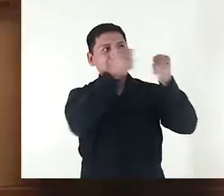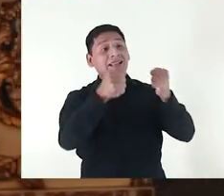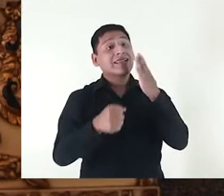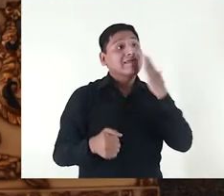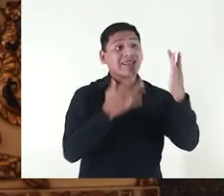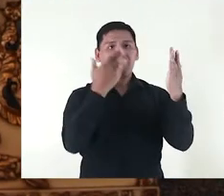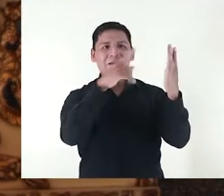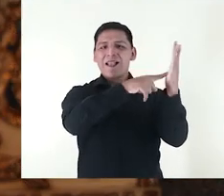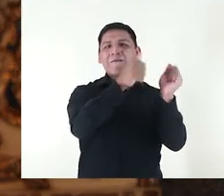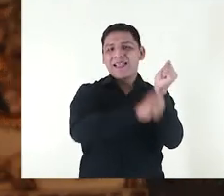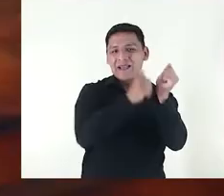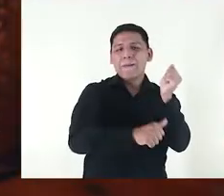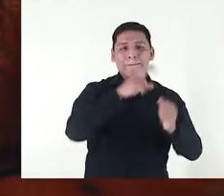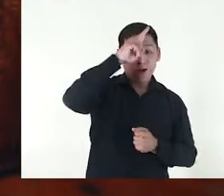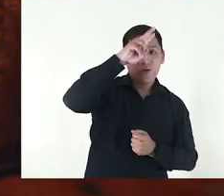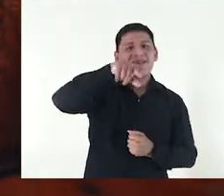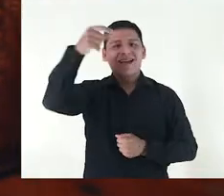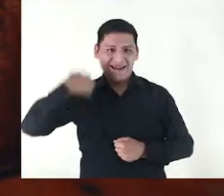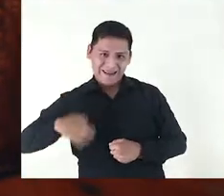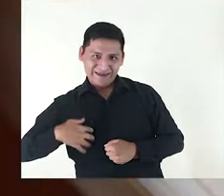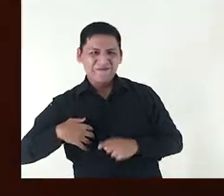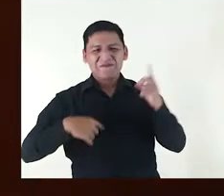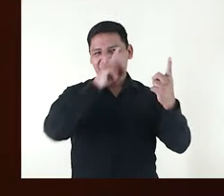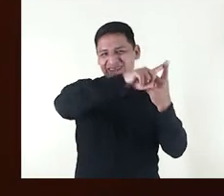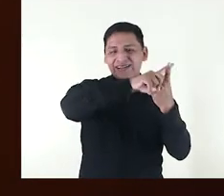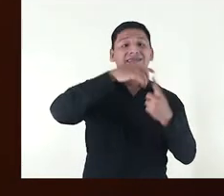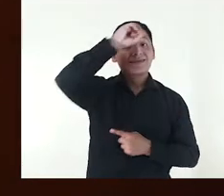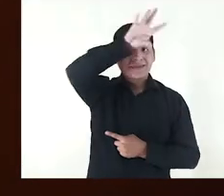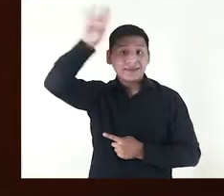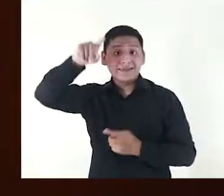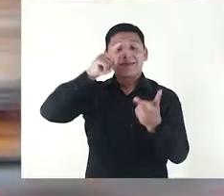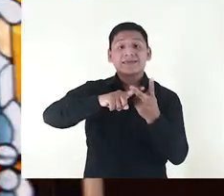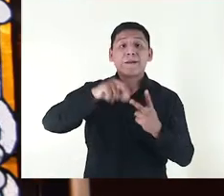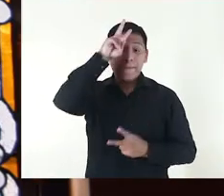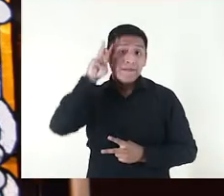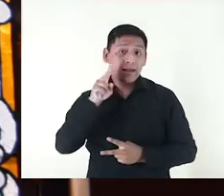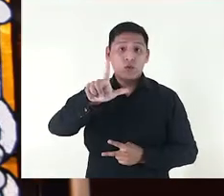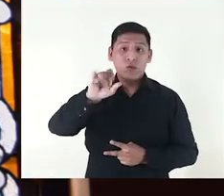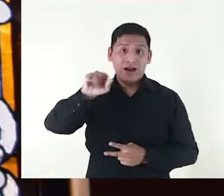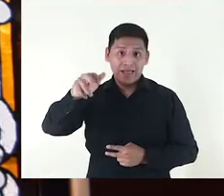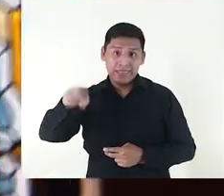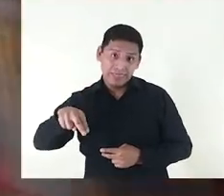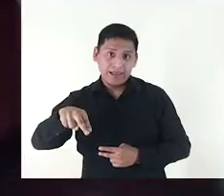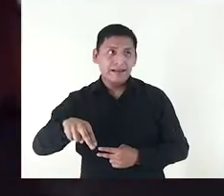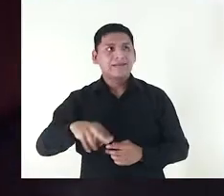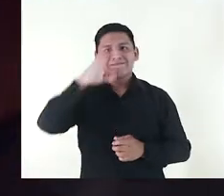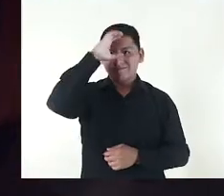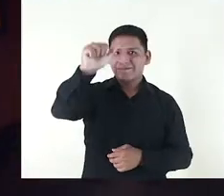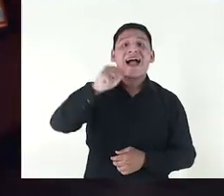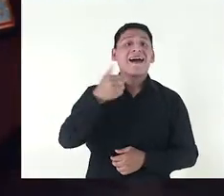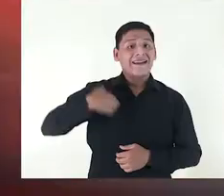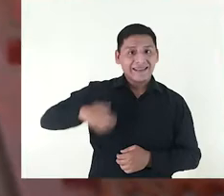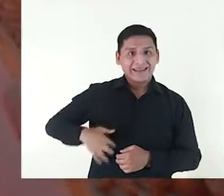el recinto y dos vitrales hermanan al Perú y a la Argentina. Uno que muestra a Santa Rosa y otro a la Virgen de Luján. La